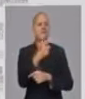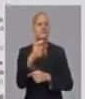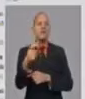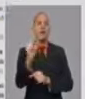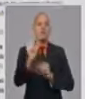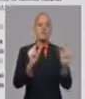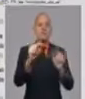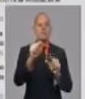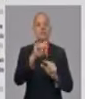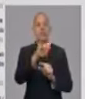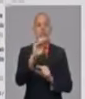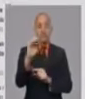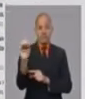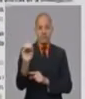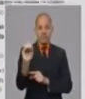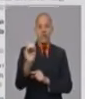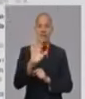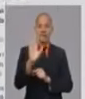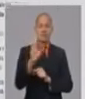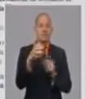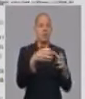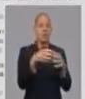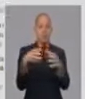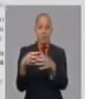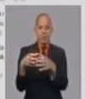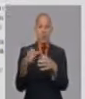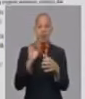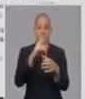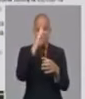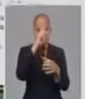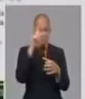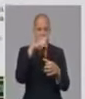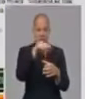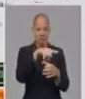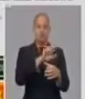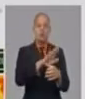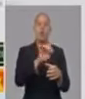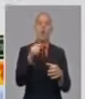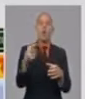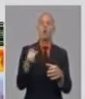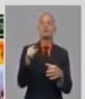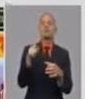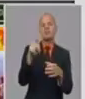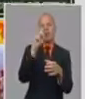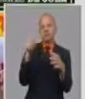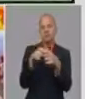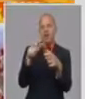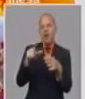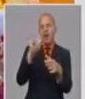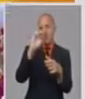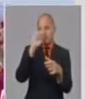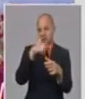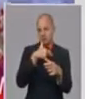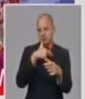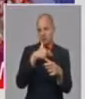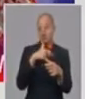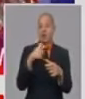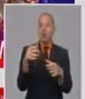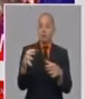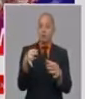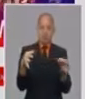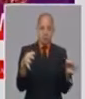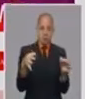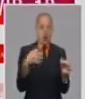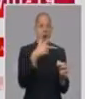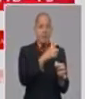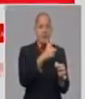900 personas en 2 sitios clínicos, el mencionado Policlínico 19 de abril y la Clínica 1 de la Lisa. El estudio fase 2 tiene como objetivo